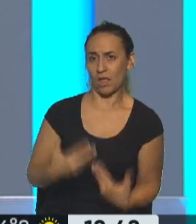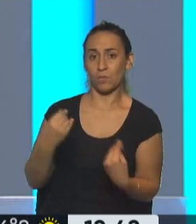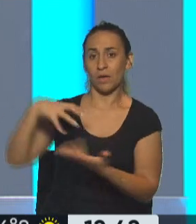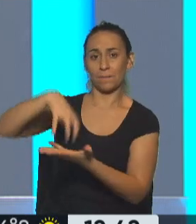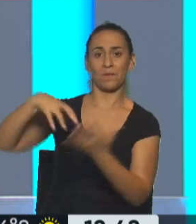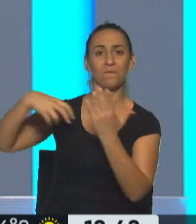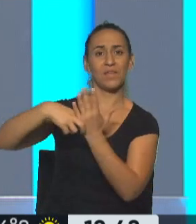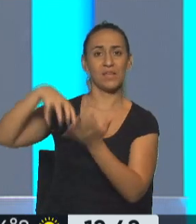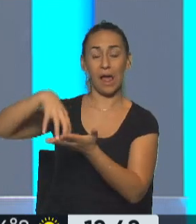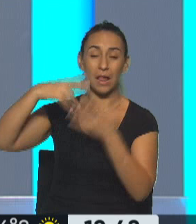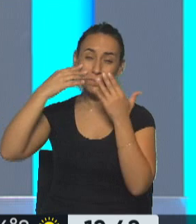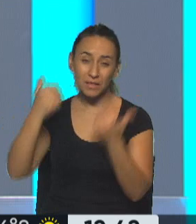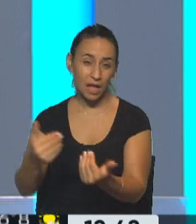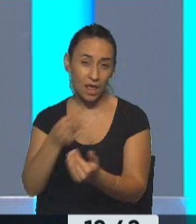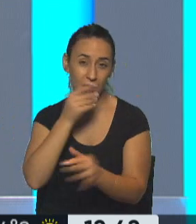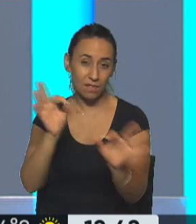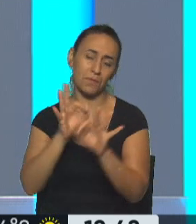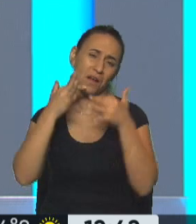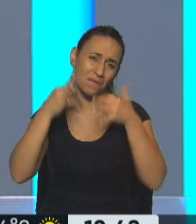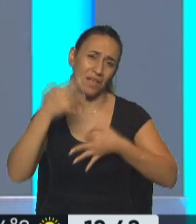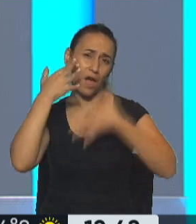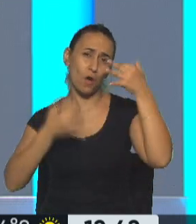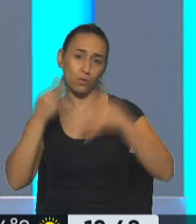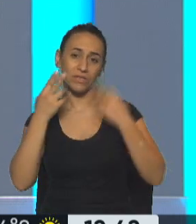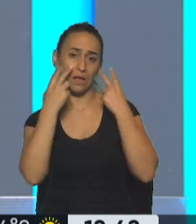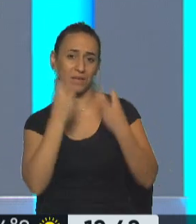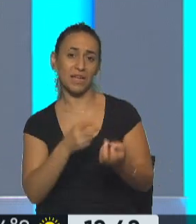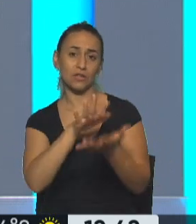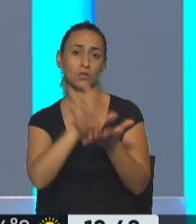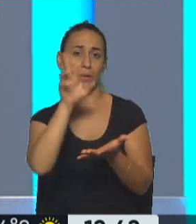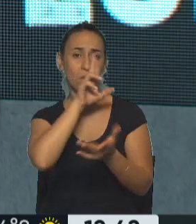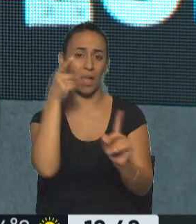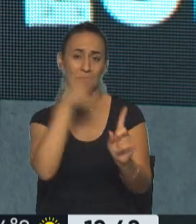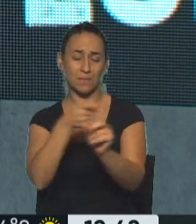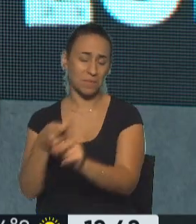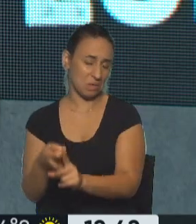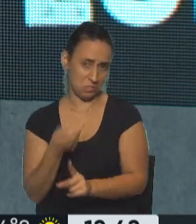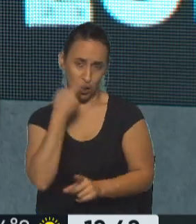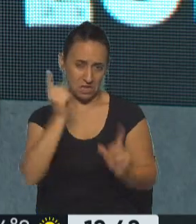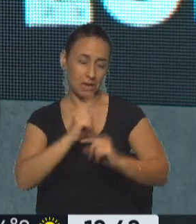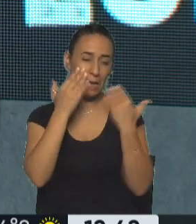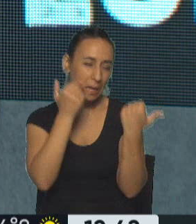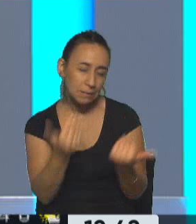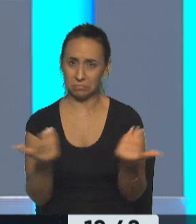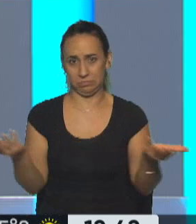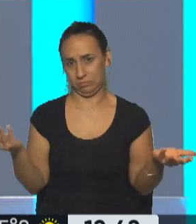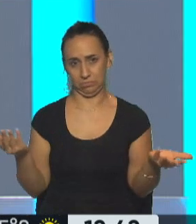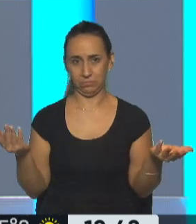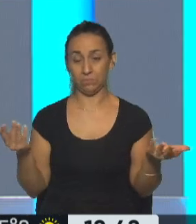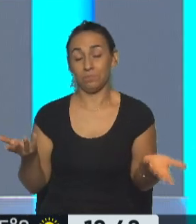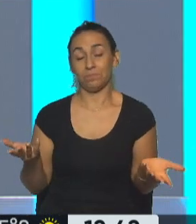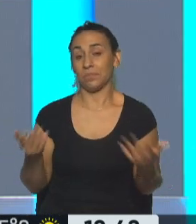la justicia en los casos de femicidio la verdad que le interesa poco y nada investigar nuestro sabemos desgraciadamente así que bueno Esperemos a ver qué